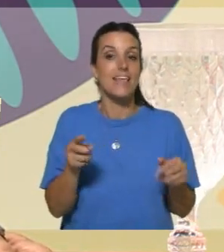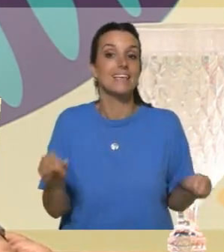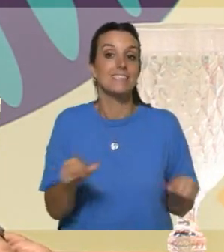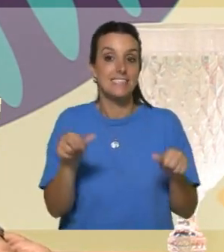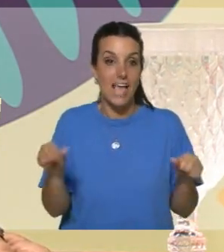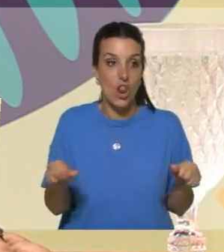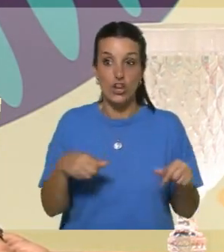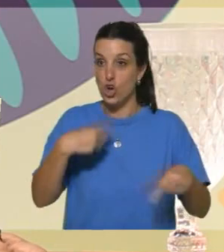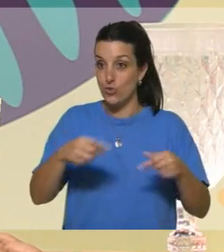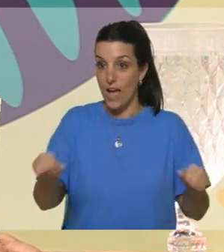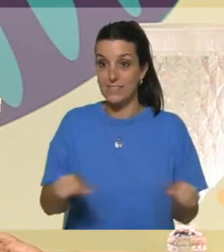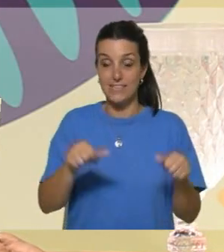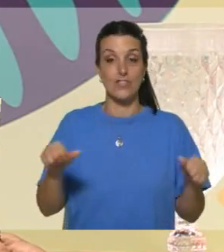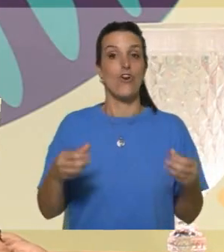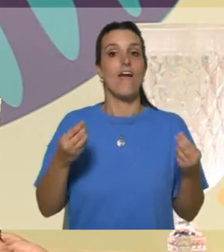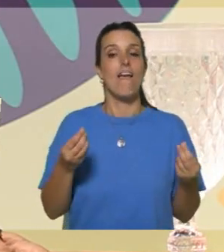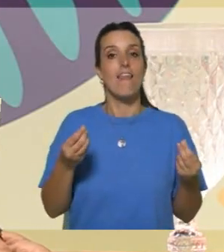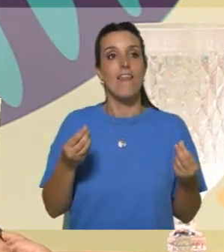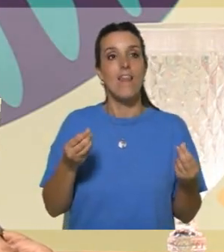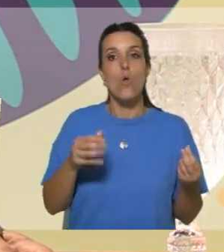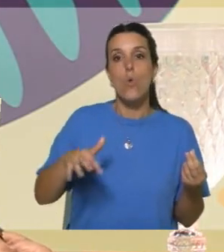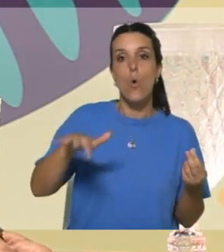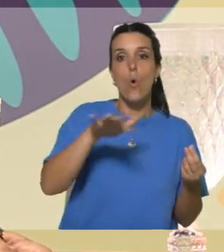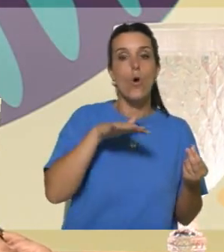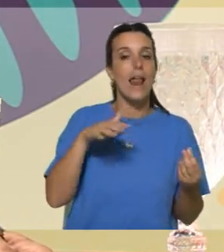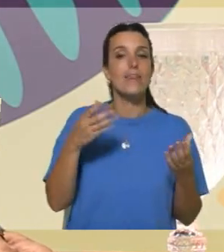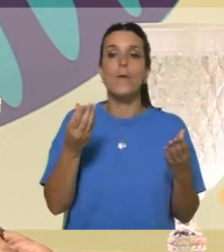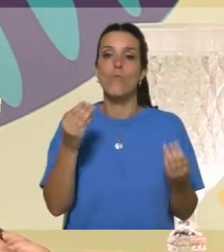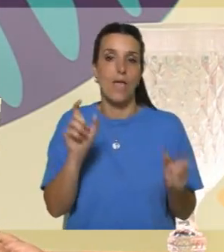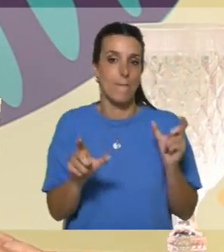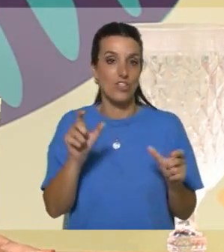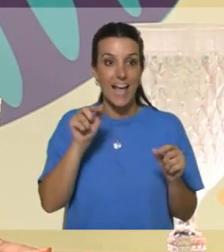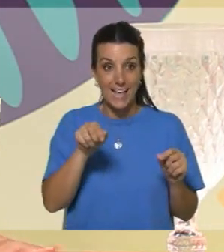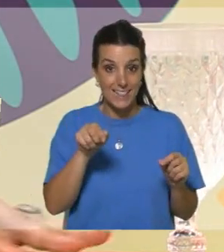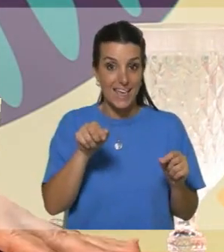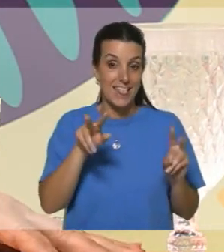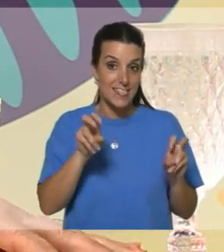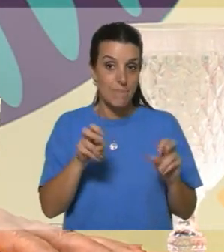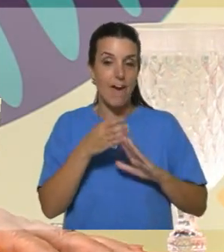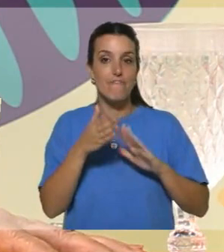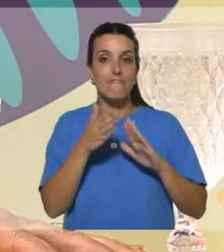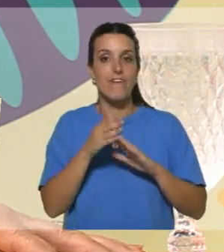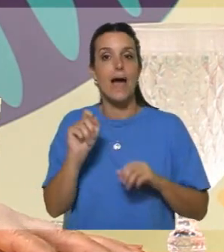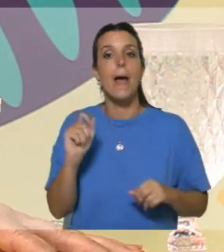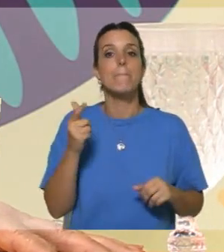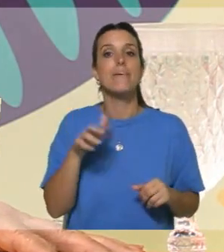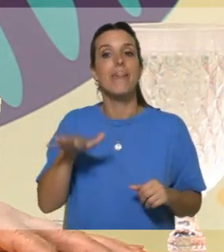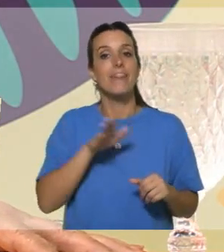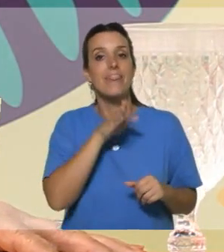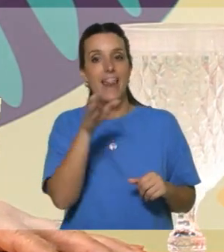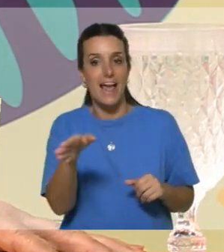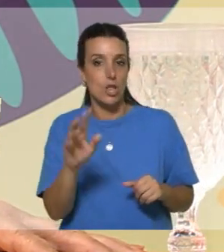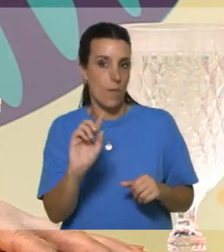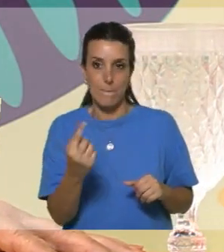y se siguen haciendo en lugares populares, digamos. En este caso vamos a ir a Las Piedras, ya no